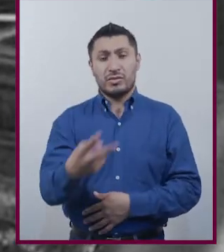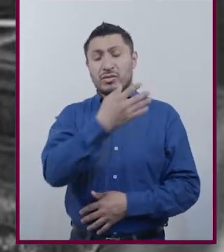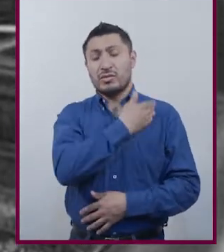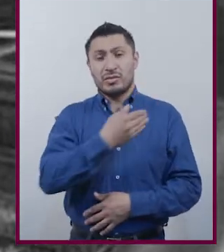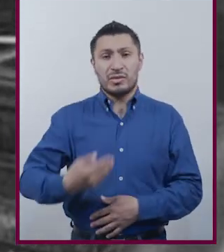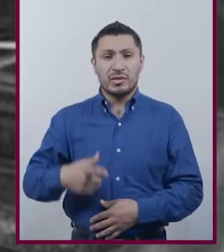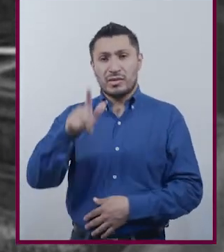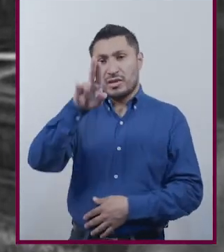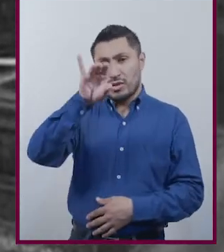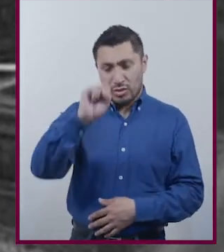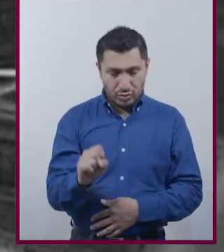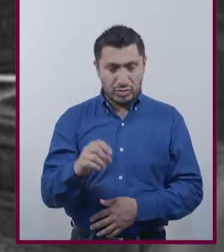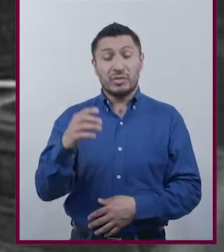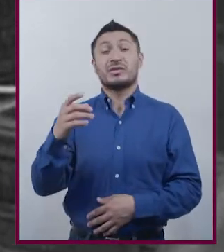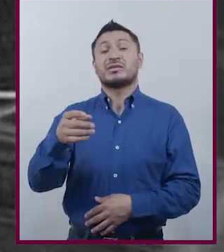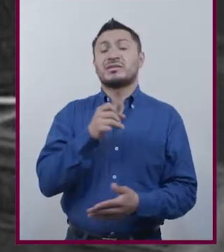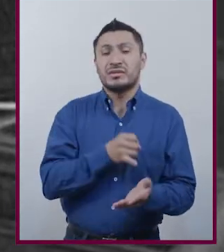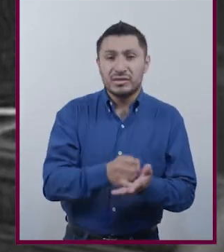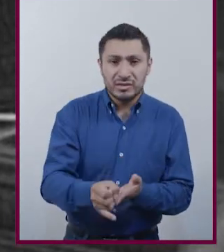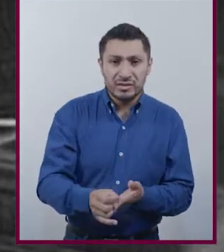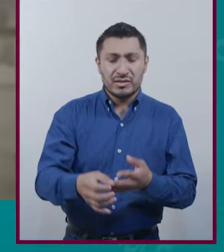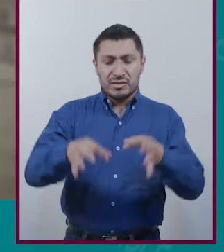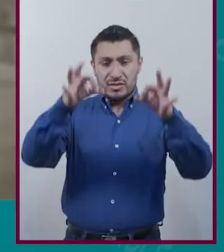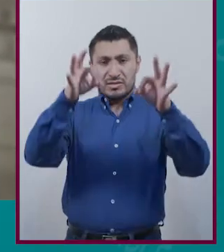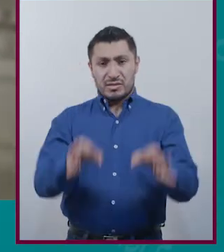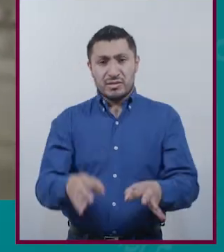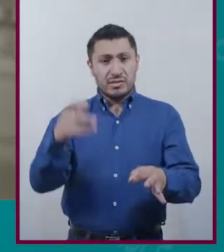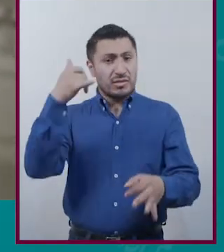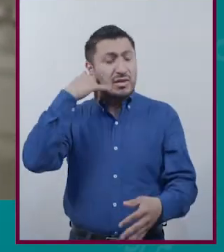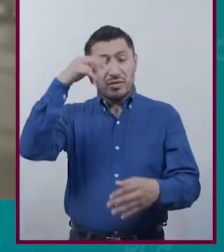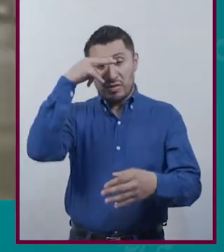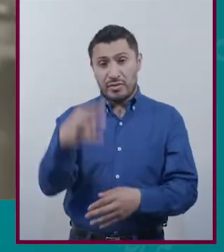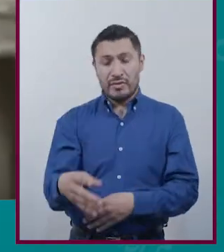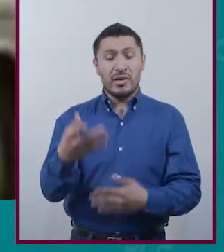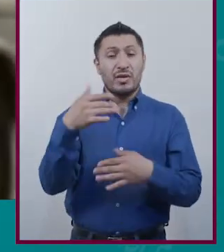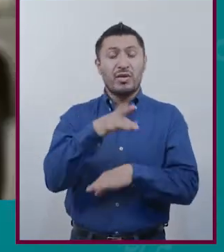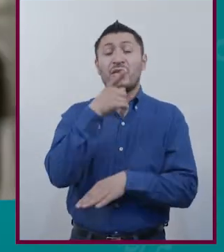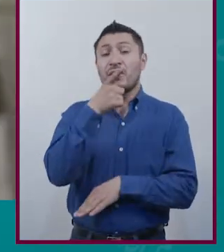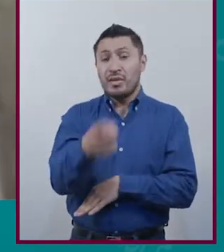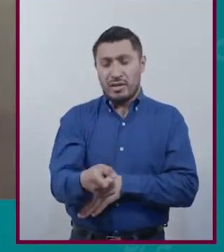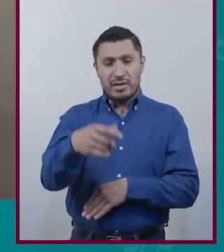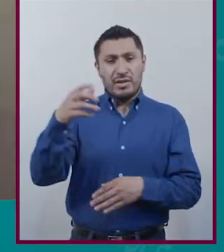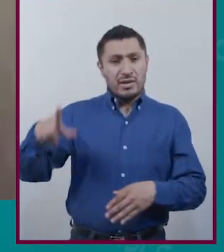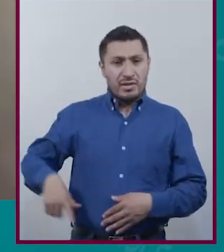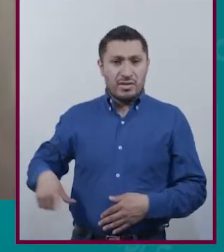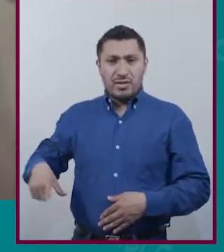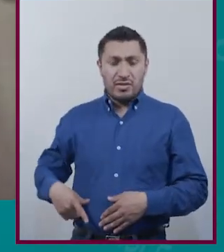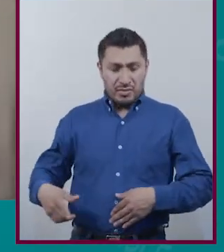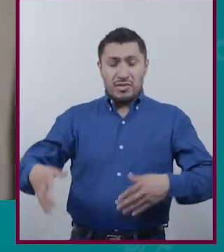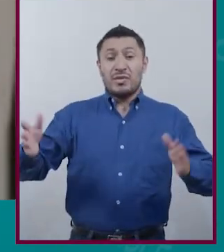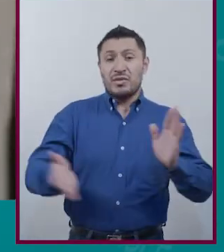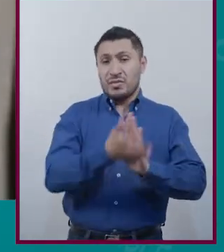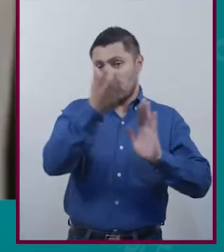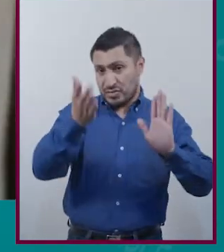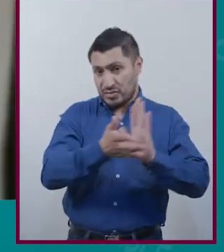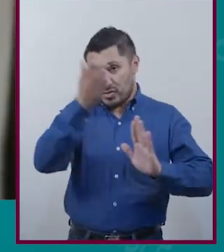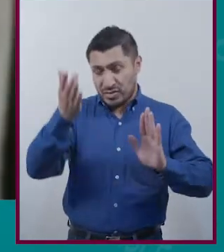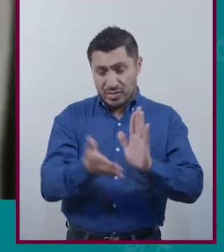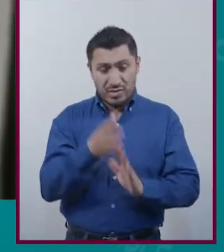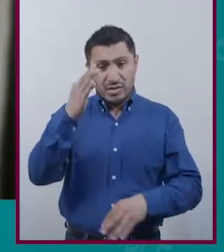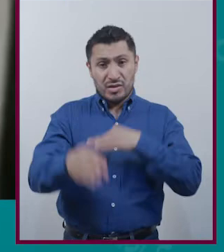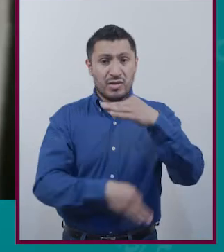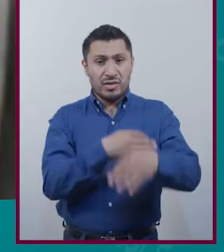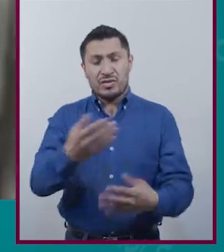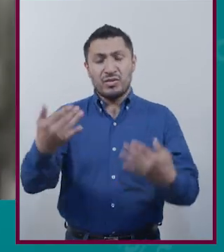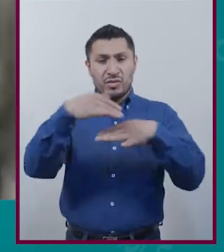Echeverría decidió estatizar Teléfonos de México, bajo el argumento de que el Estado fue el que construyó la infraestructura de